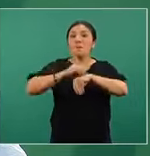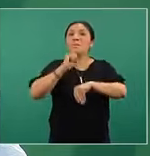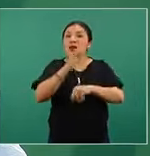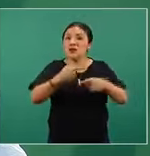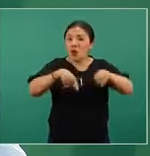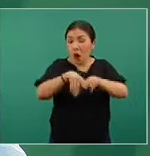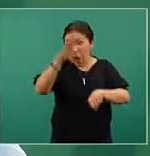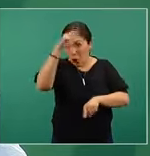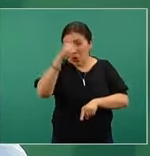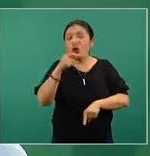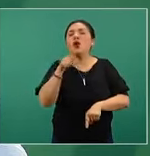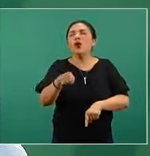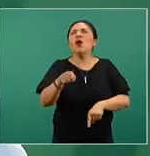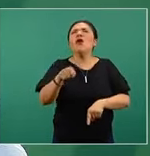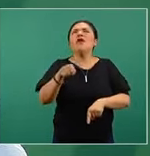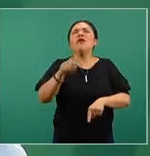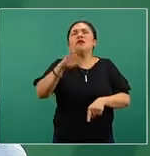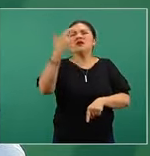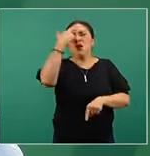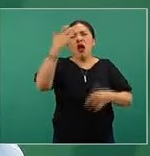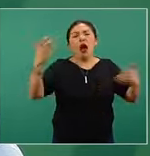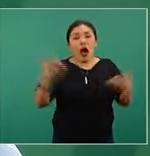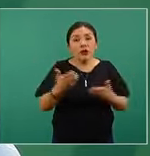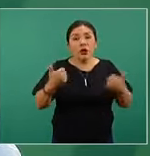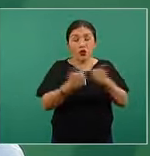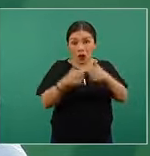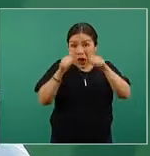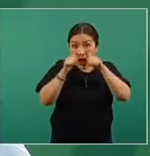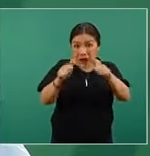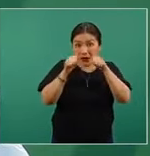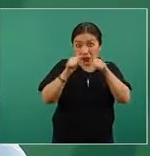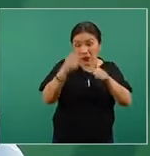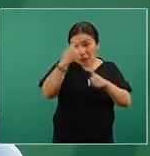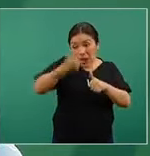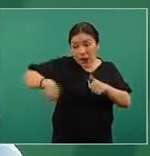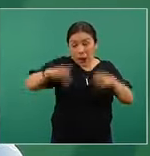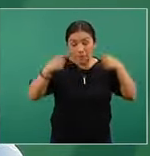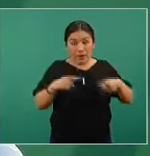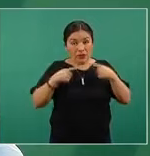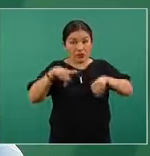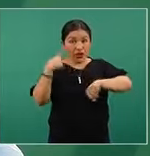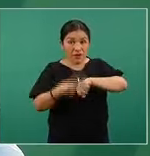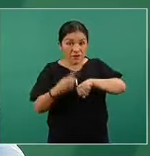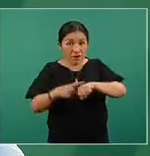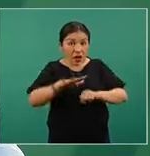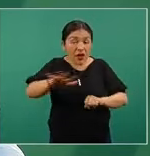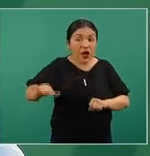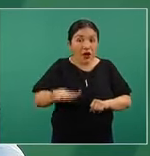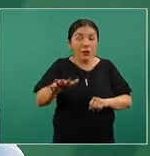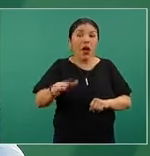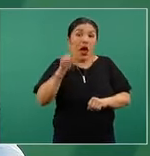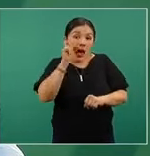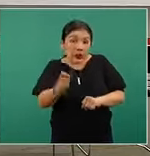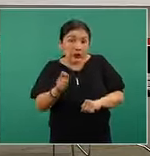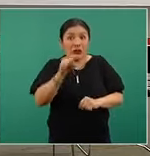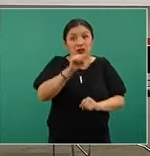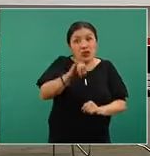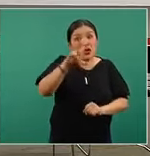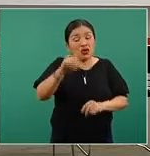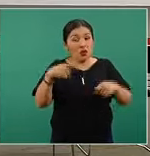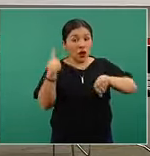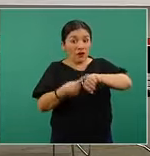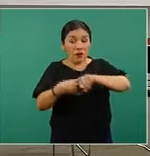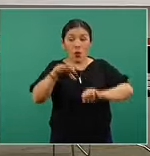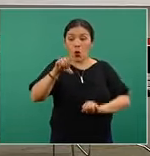recordemos que realizar la atención de nuestros pacientes no sea o no paciente